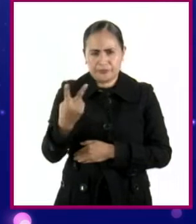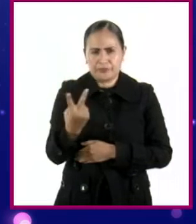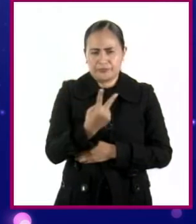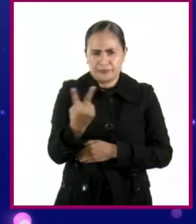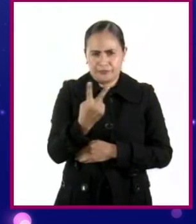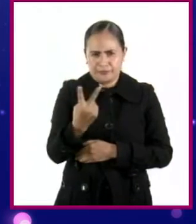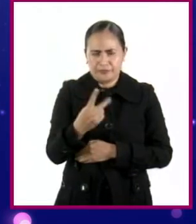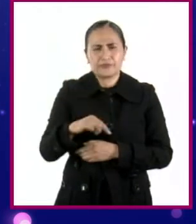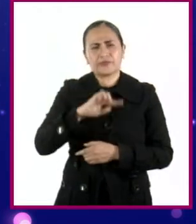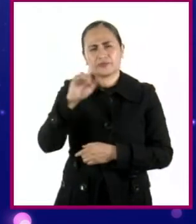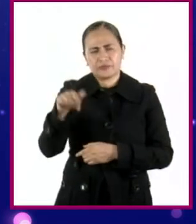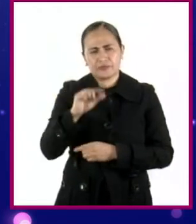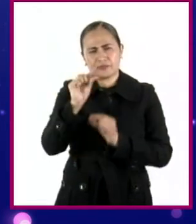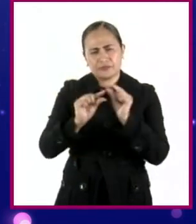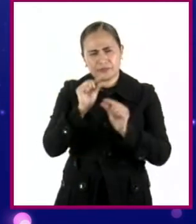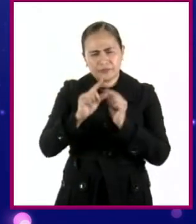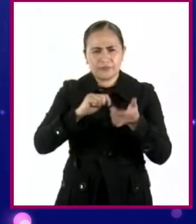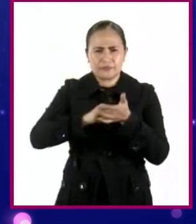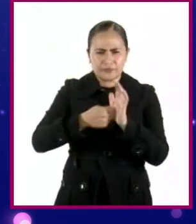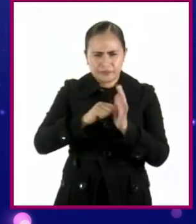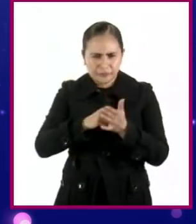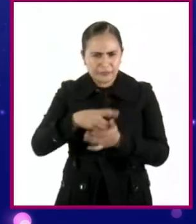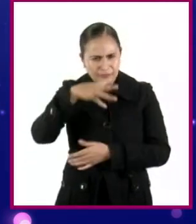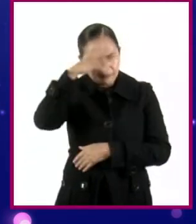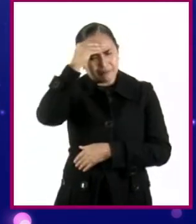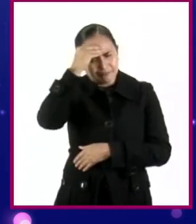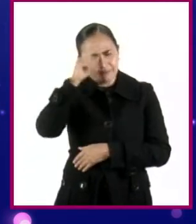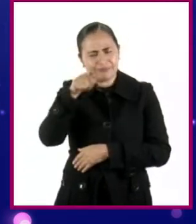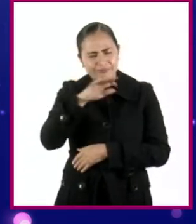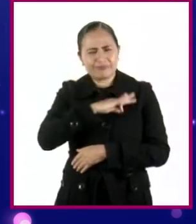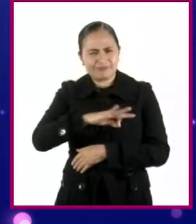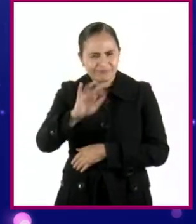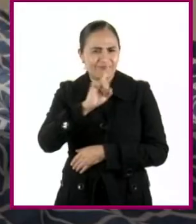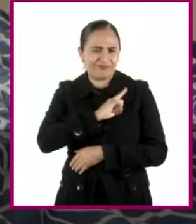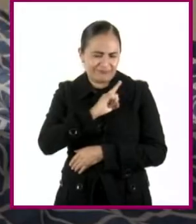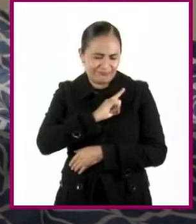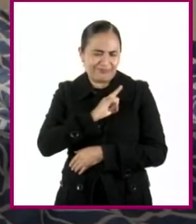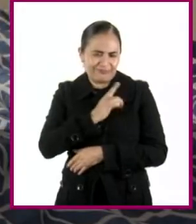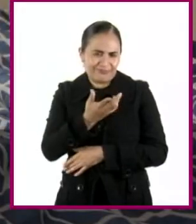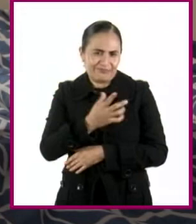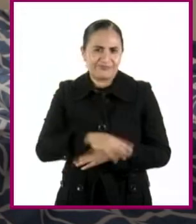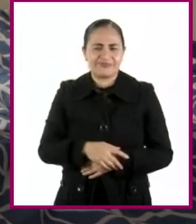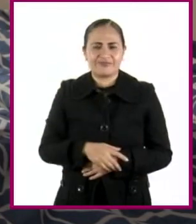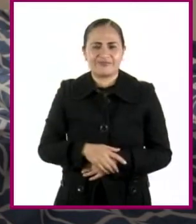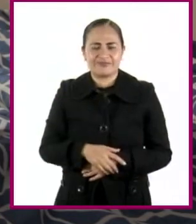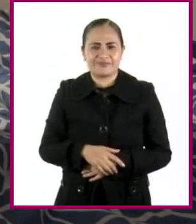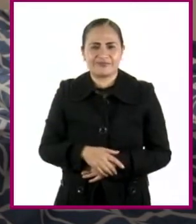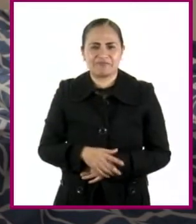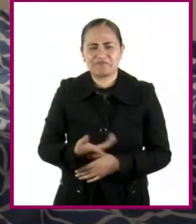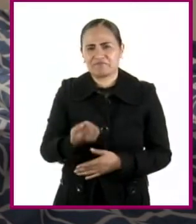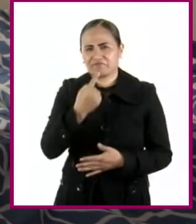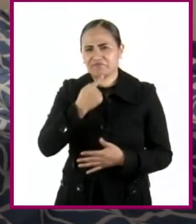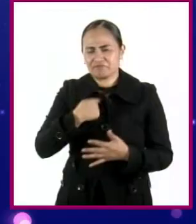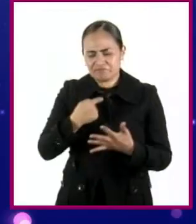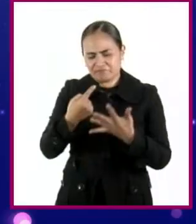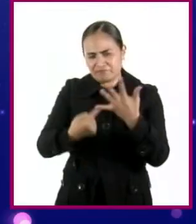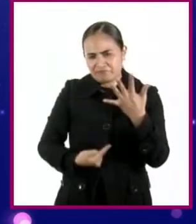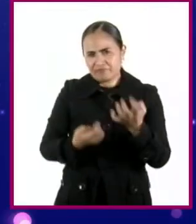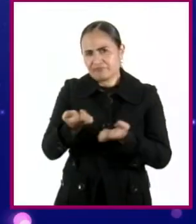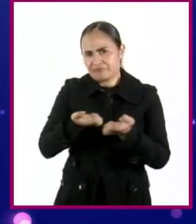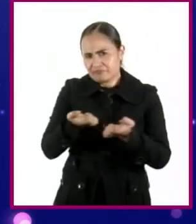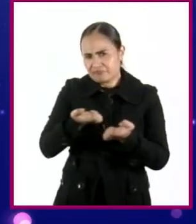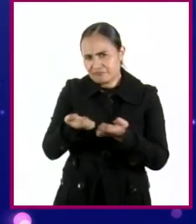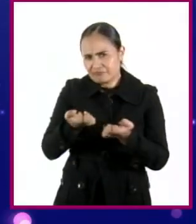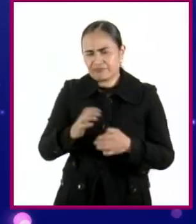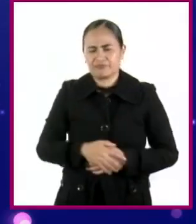ya conforme vayas aprendiendo la técnica, pues claro, ya puedes aplicarla tú solo. ¿Puede mencionarnos algunos ejercicios? Tú